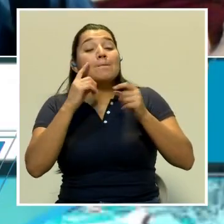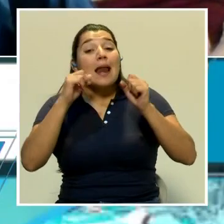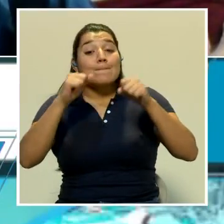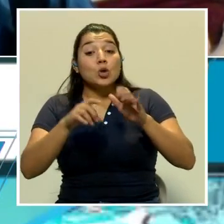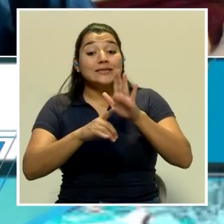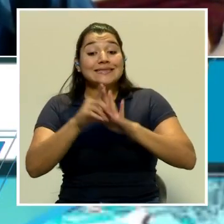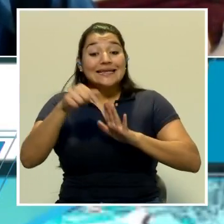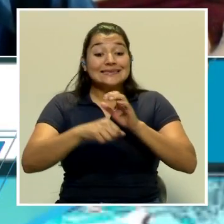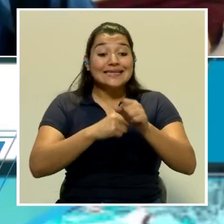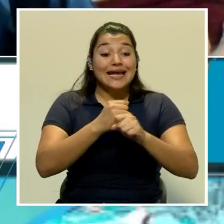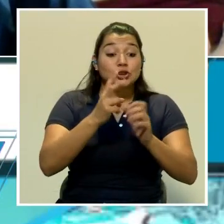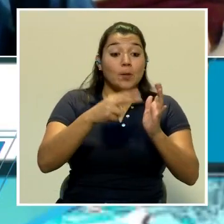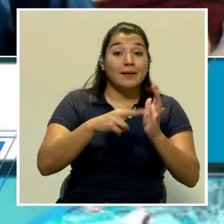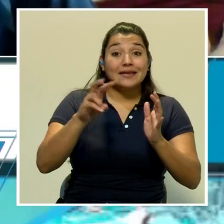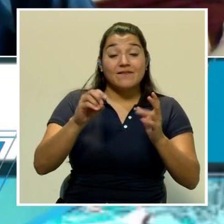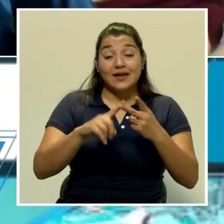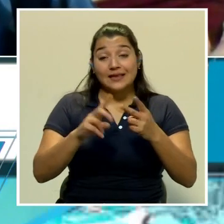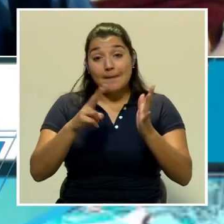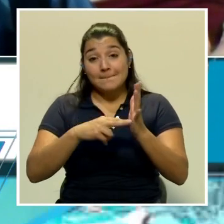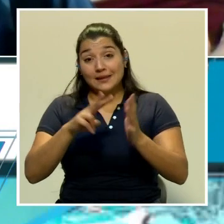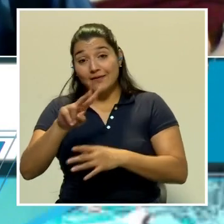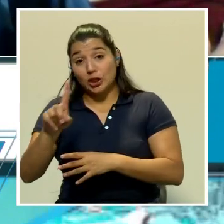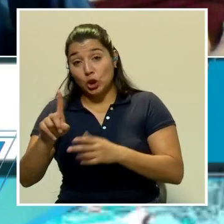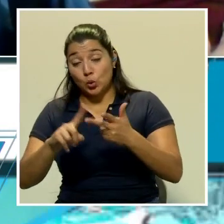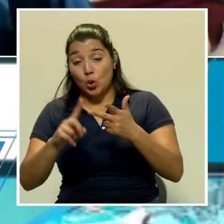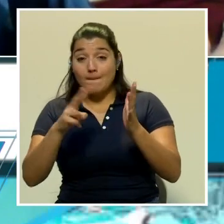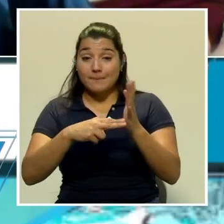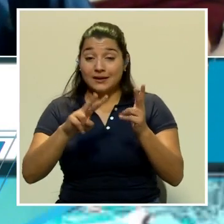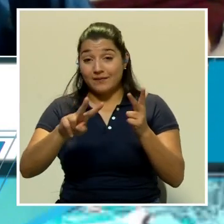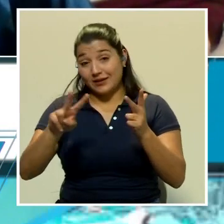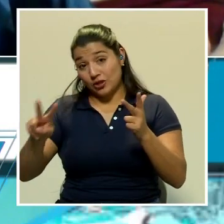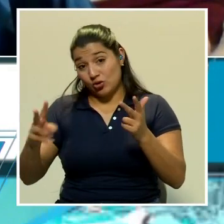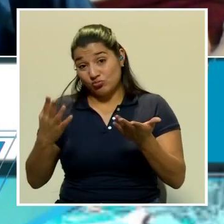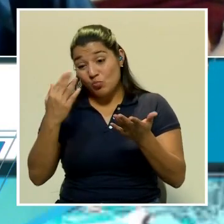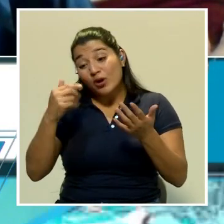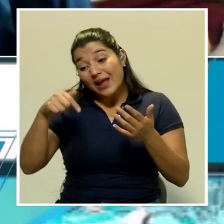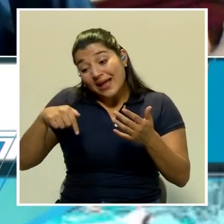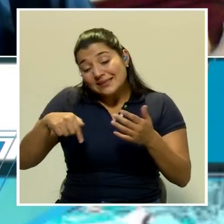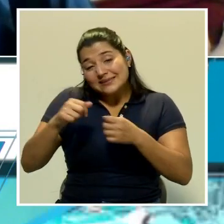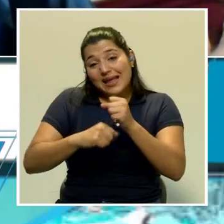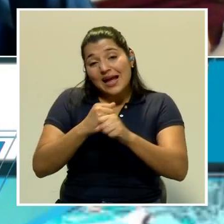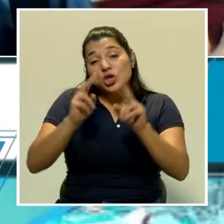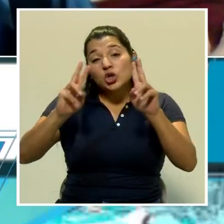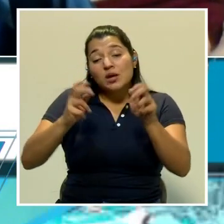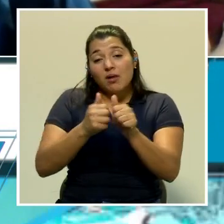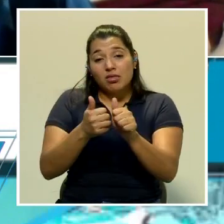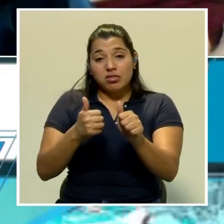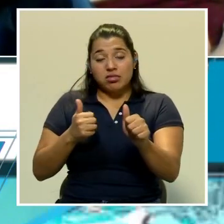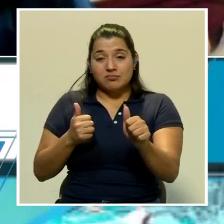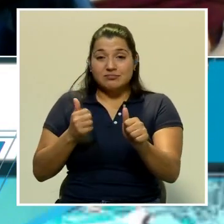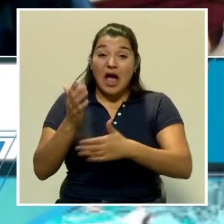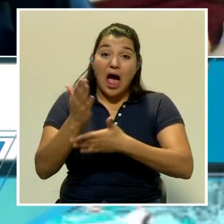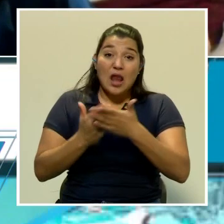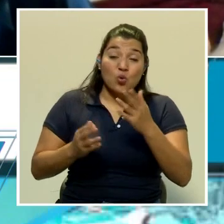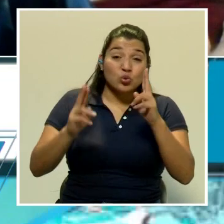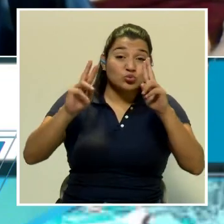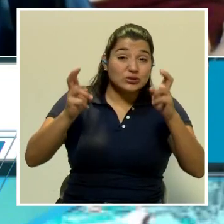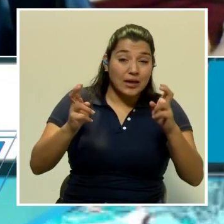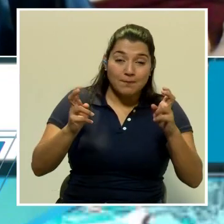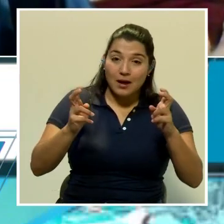2020, 2021 y 2022, porque el rezago se ha venido dando en ese sentido. Habrán algunos contenidos que no los